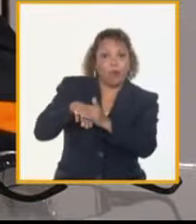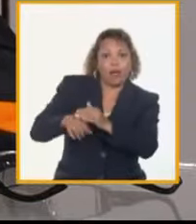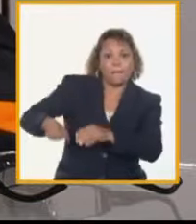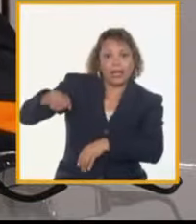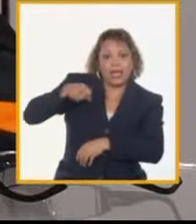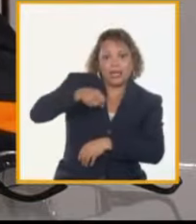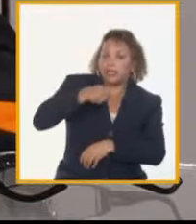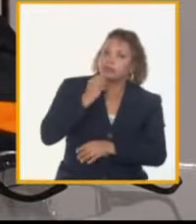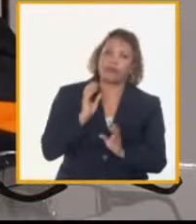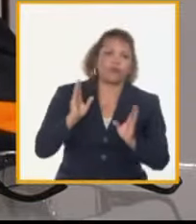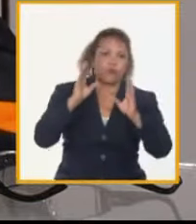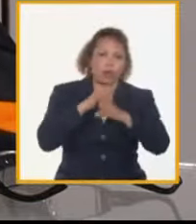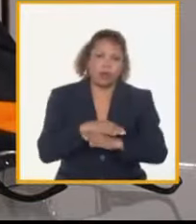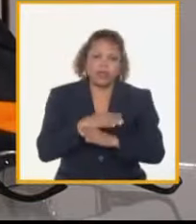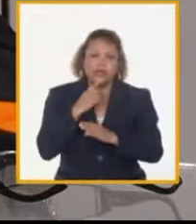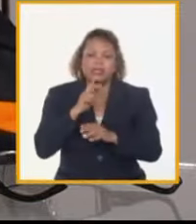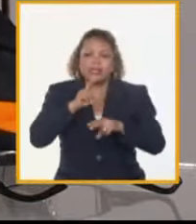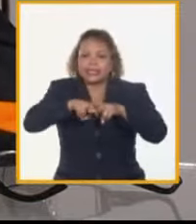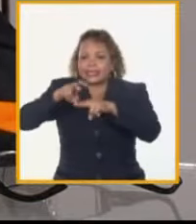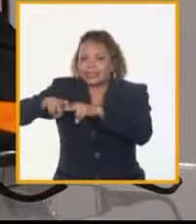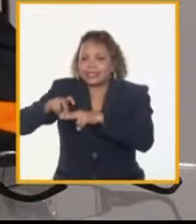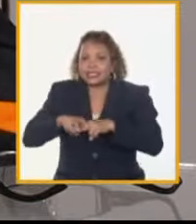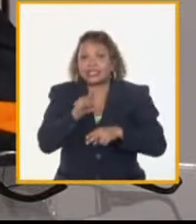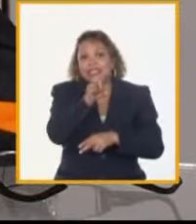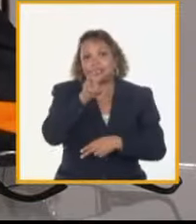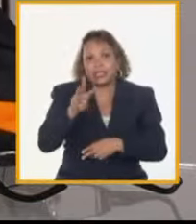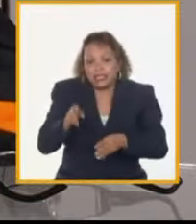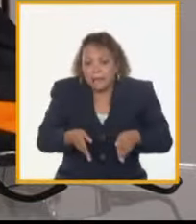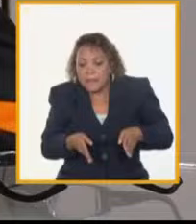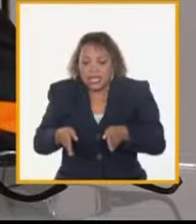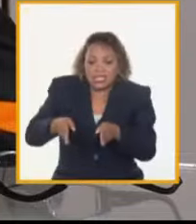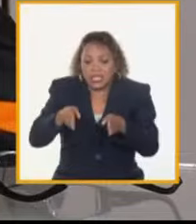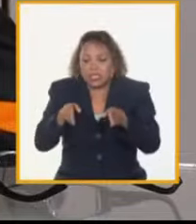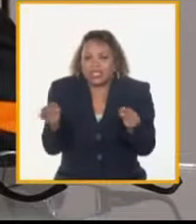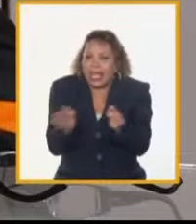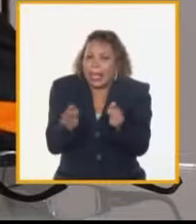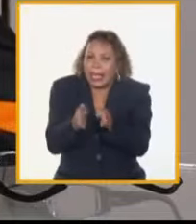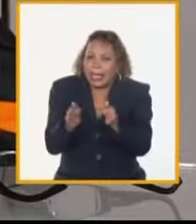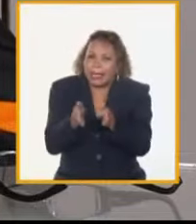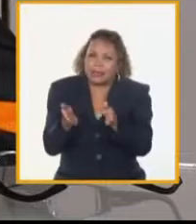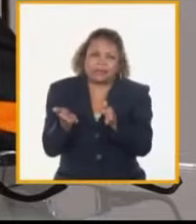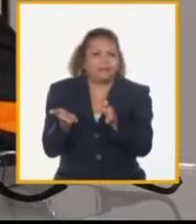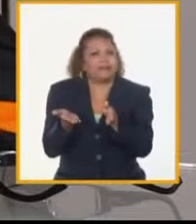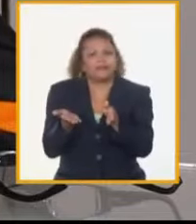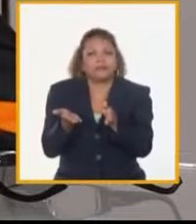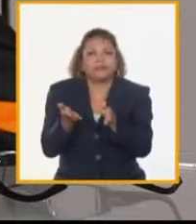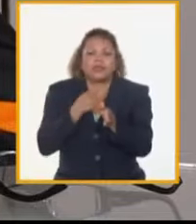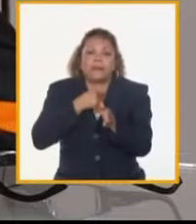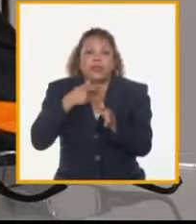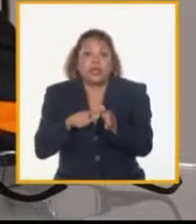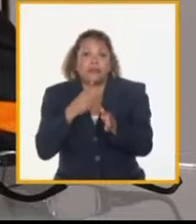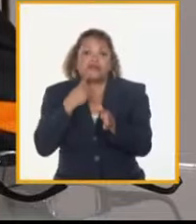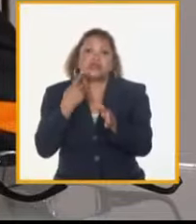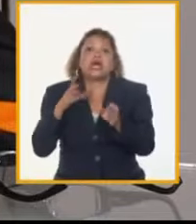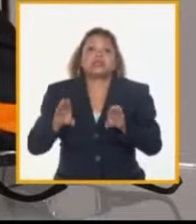13, la capacidad de 13 asientos. El pasillo no, es, si, estrecho. Es estrecho. Entonces, si nosotros